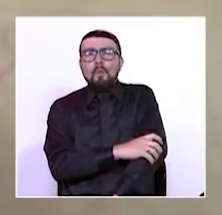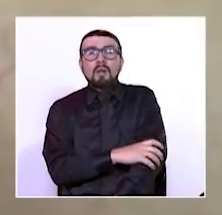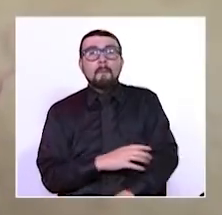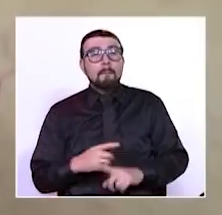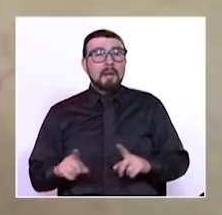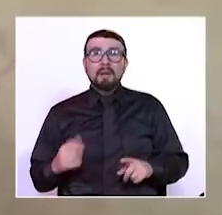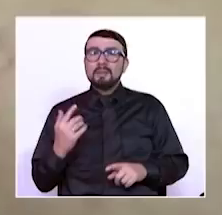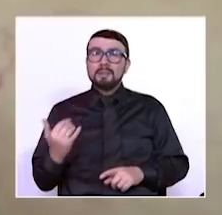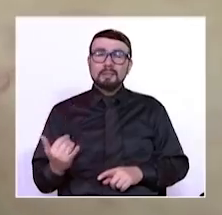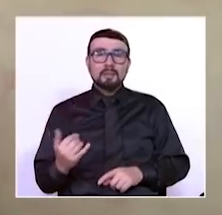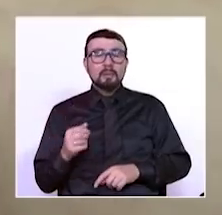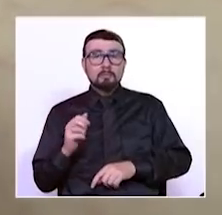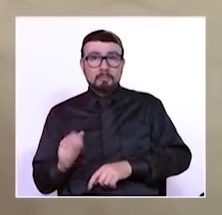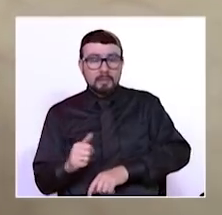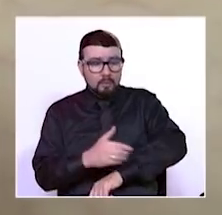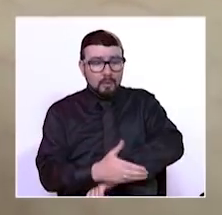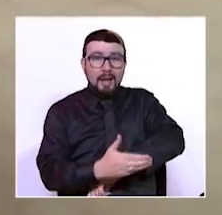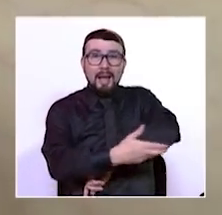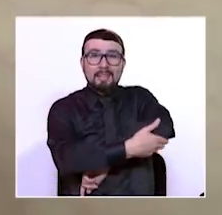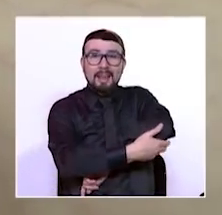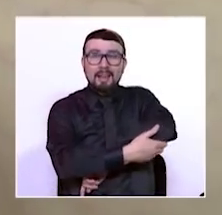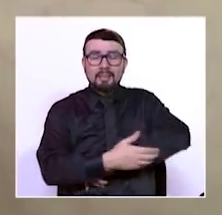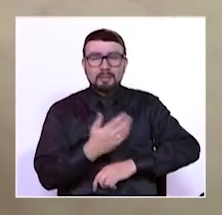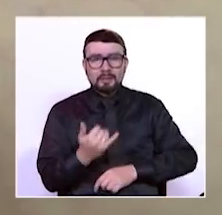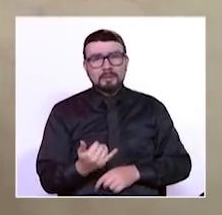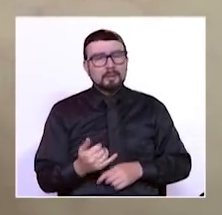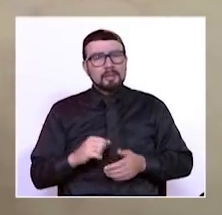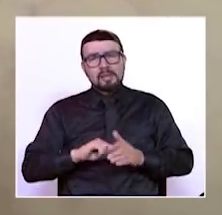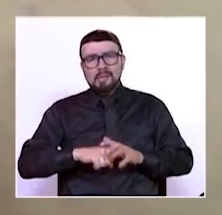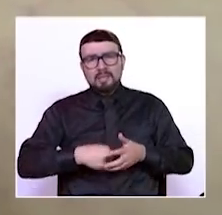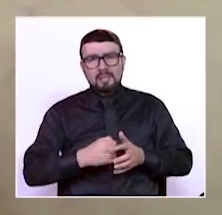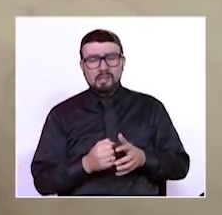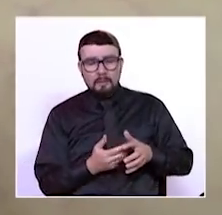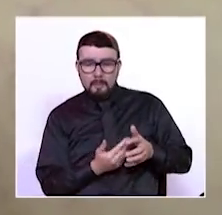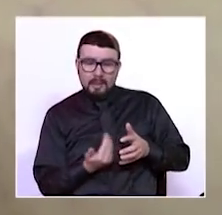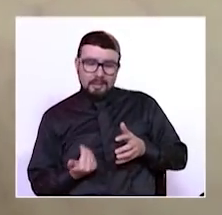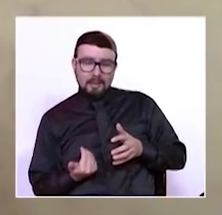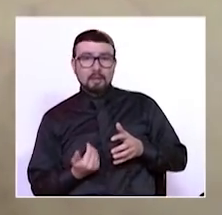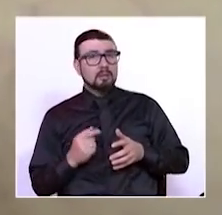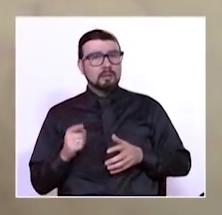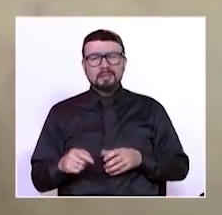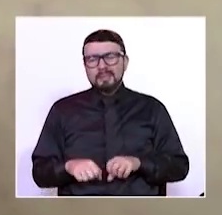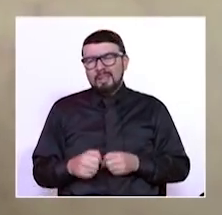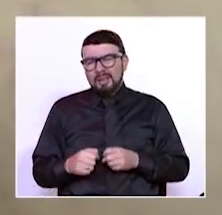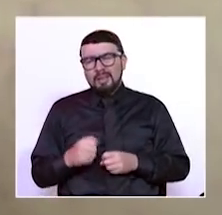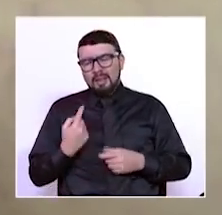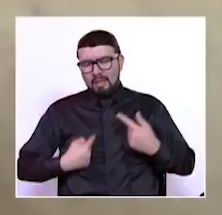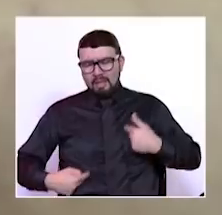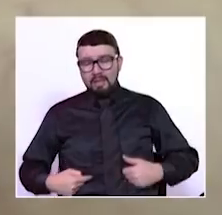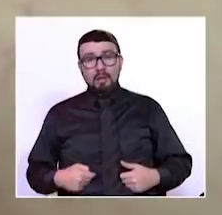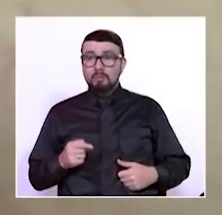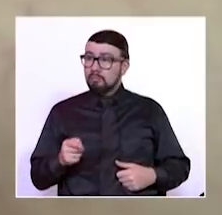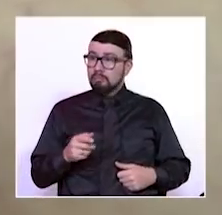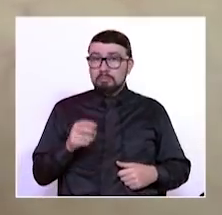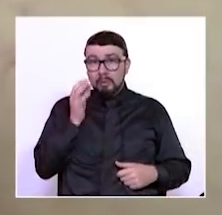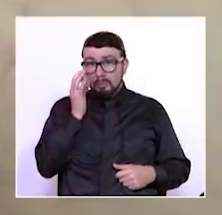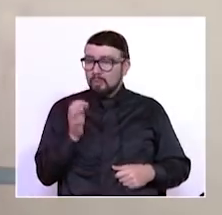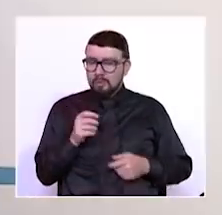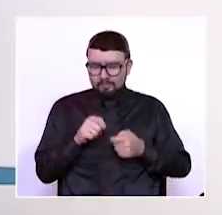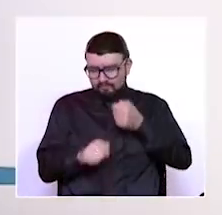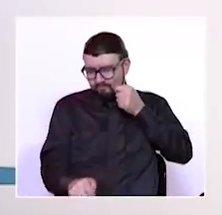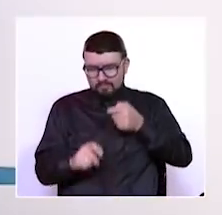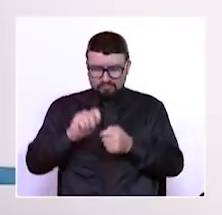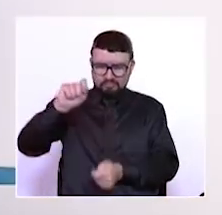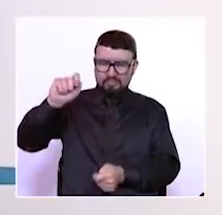unas heridas en la parte posterior de la rodilla. ¿Será que no es la talla adecuada? La alimentación de ella es